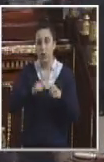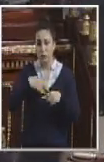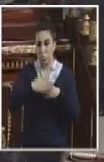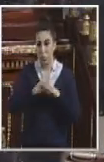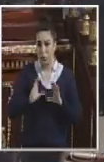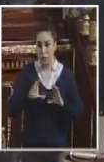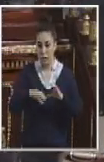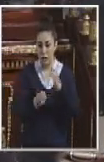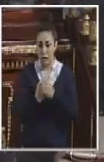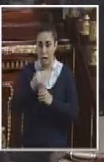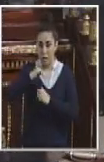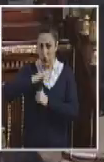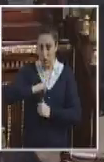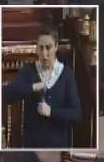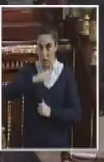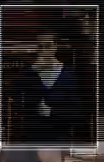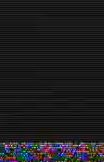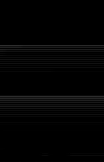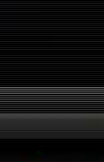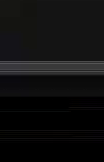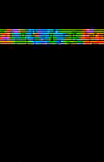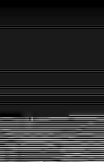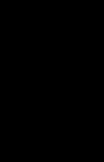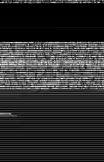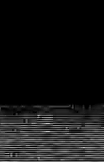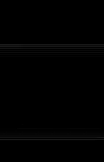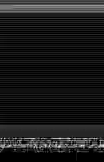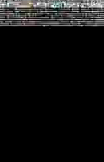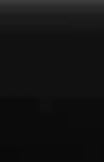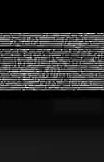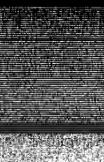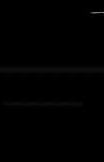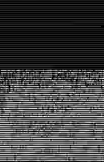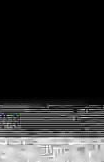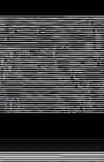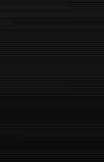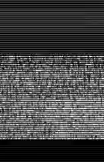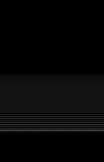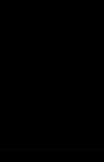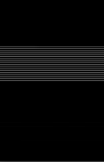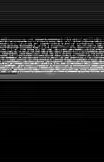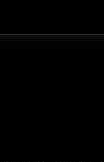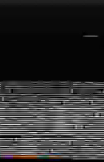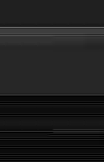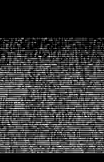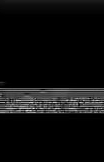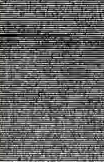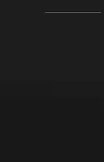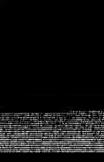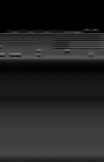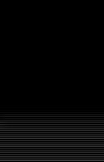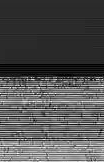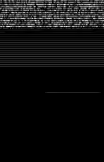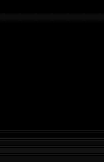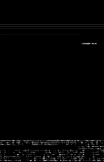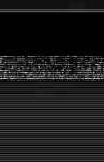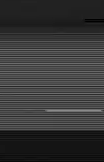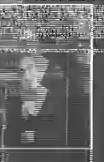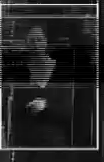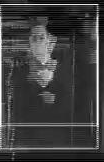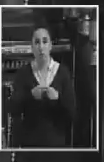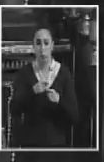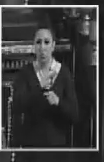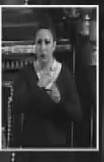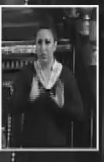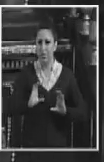a fin de que ésta someta al Congreso la designación de la o el titular de la Fiscalía General de la República.